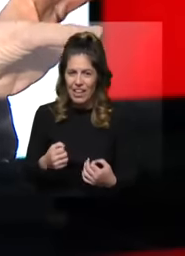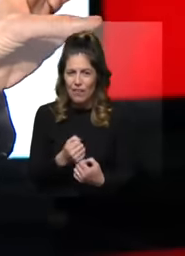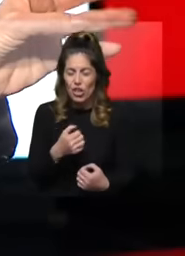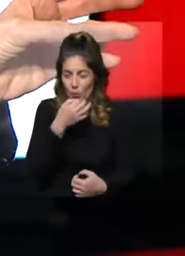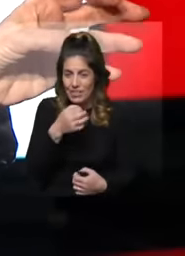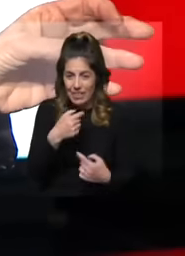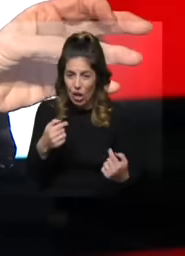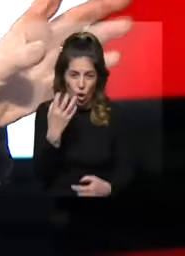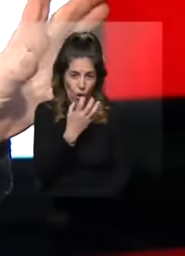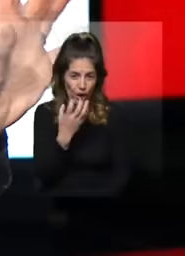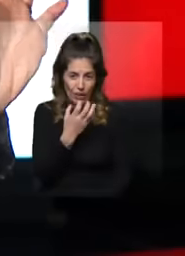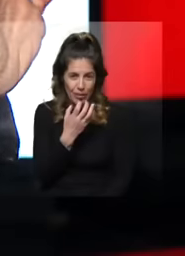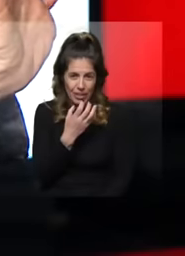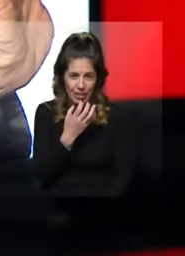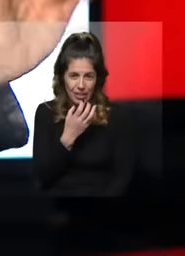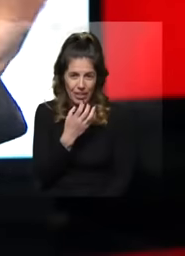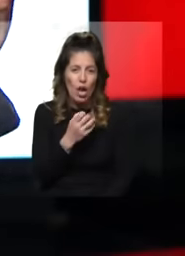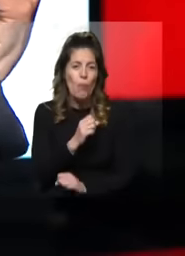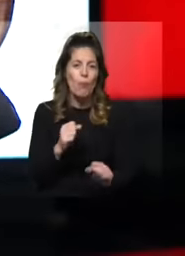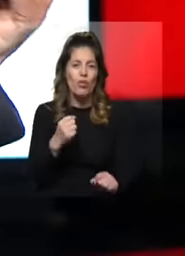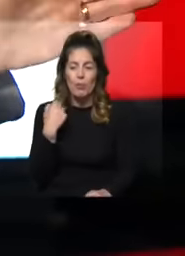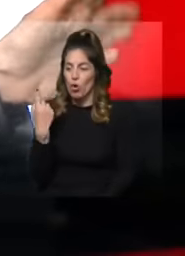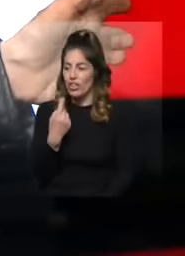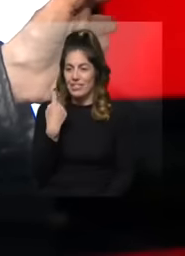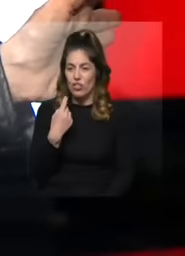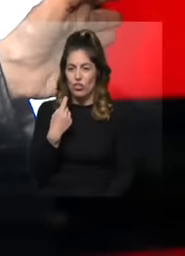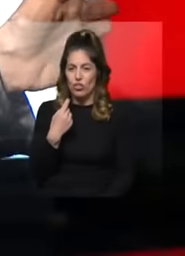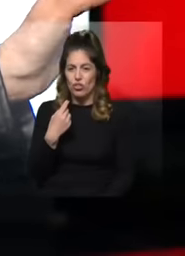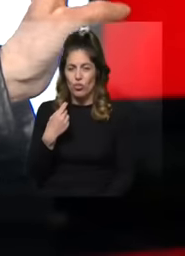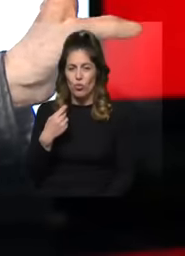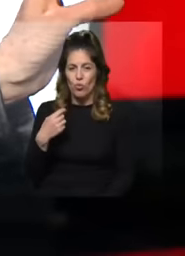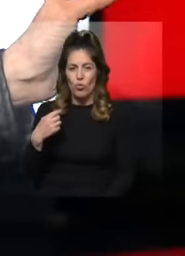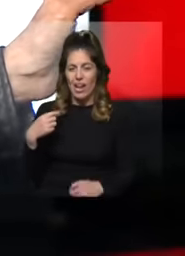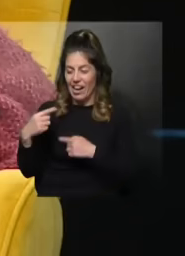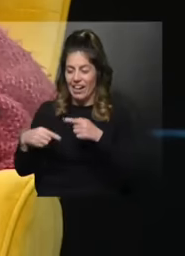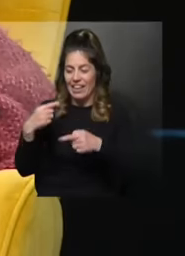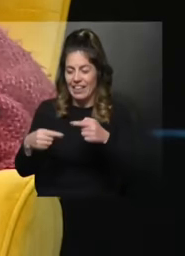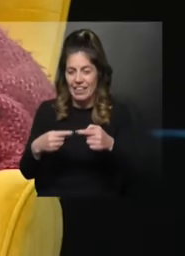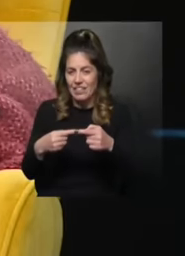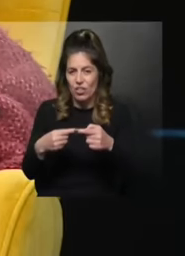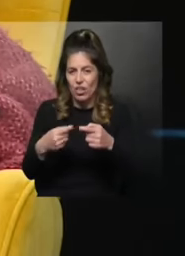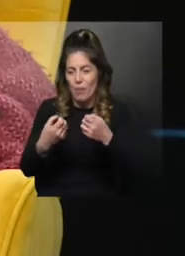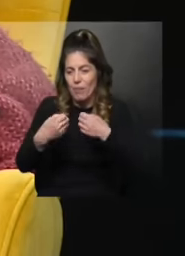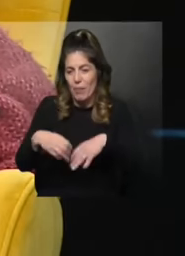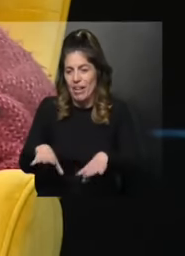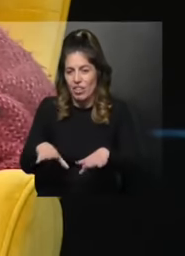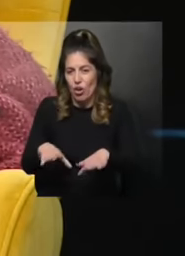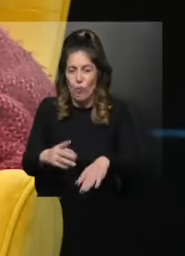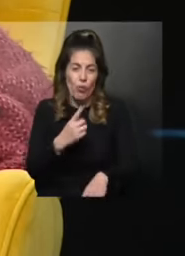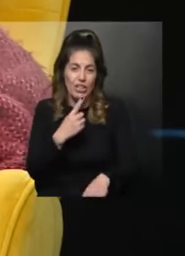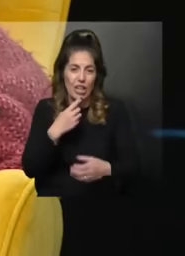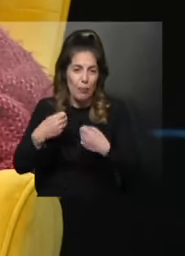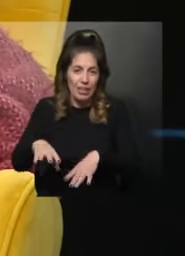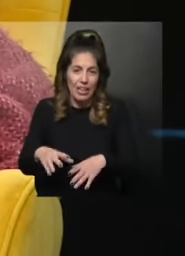horrible. En ese sentido, podemos decir que nosotros somos una generación derrotada, políticamente derrotada. Como decía Rubén Castillo,